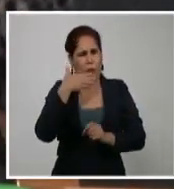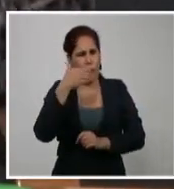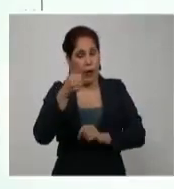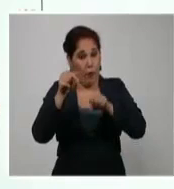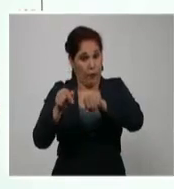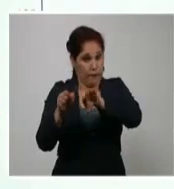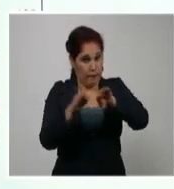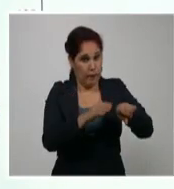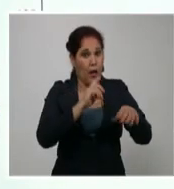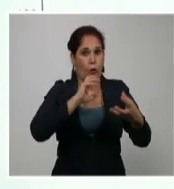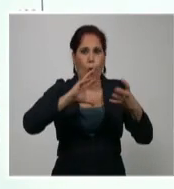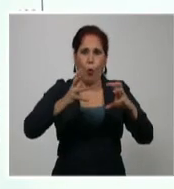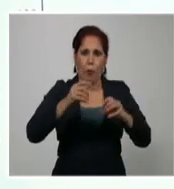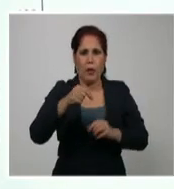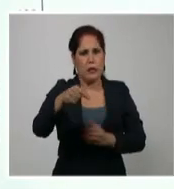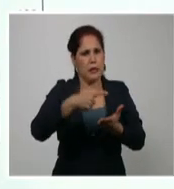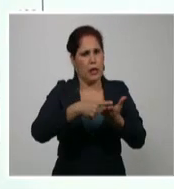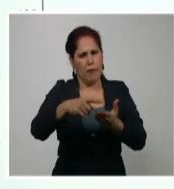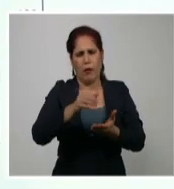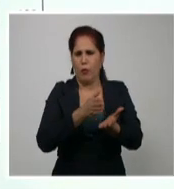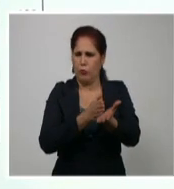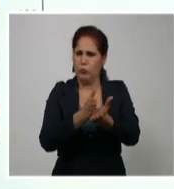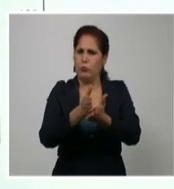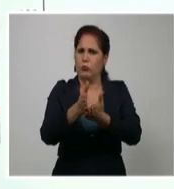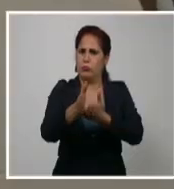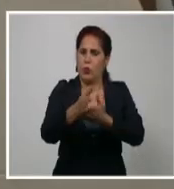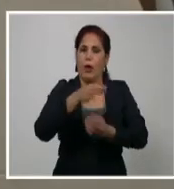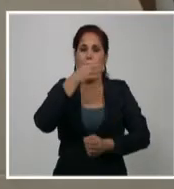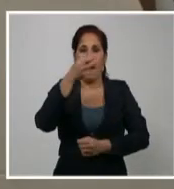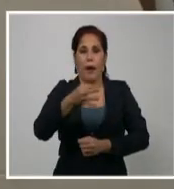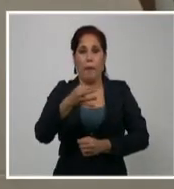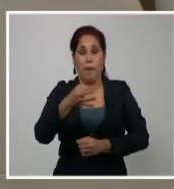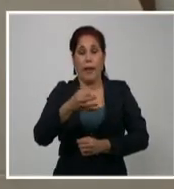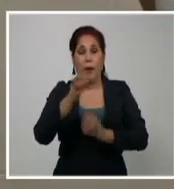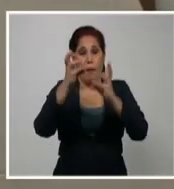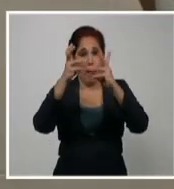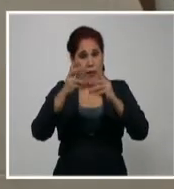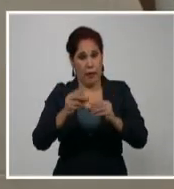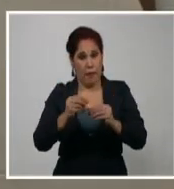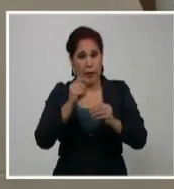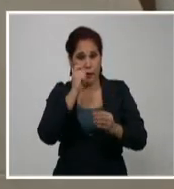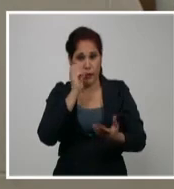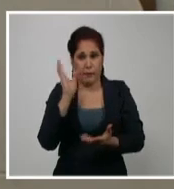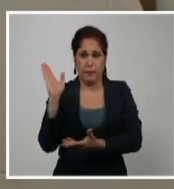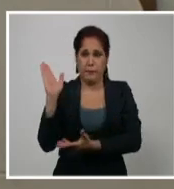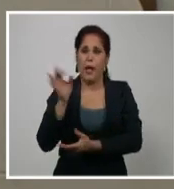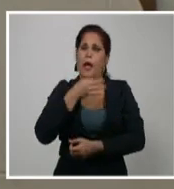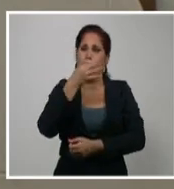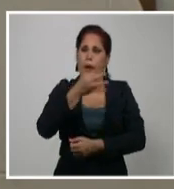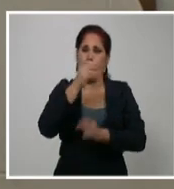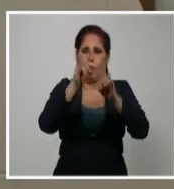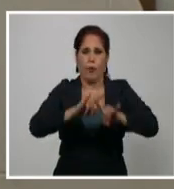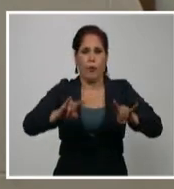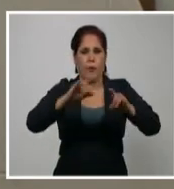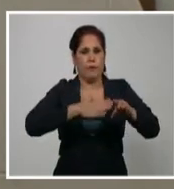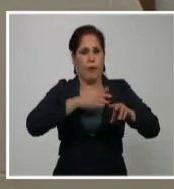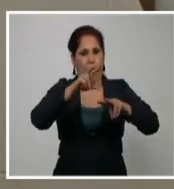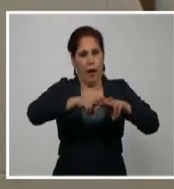la complejidad en las próximas semanas. Así lo vaticinó el decano de la Facultad de Matemática y Computación de la Universidad de La